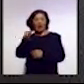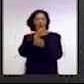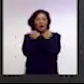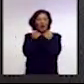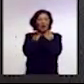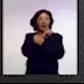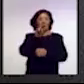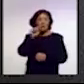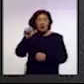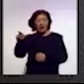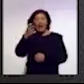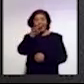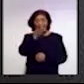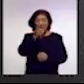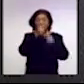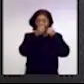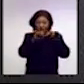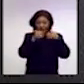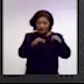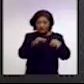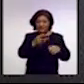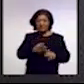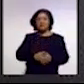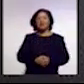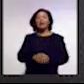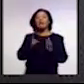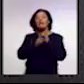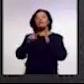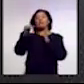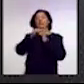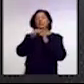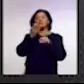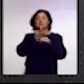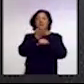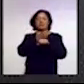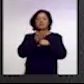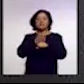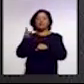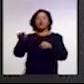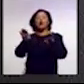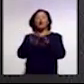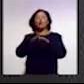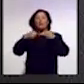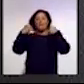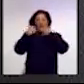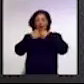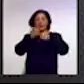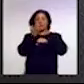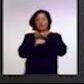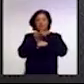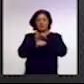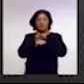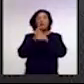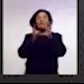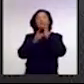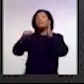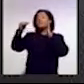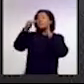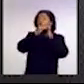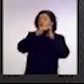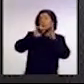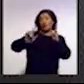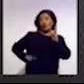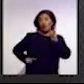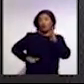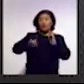una oficina del departamento de estado por vía de la embajada de eeuu un departamento de estado del gobierno